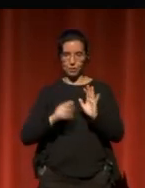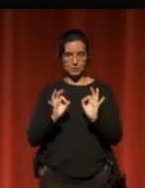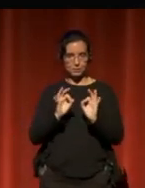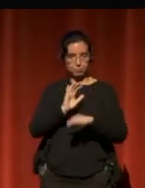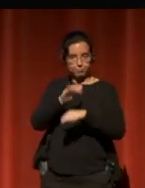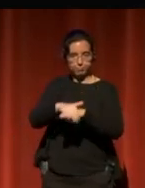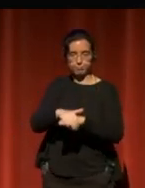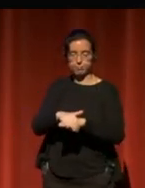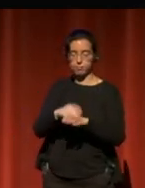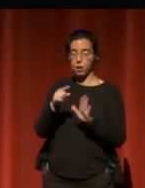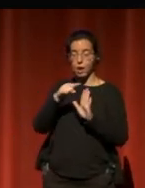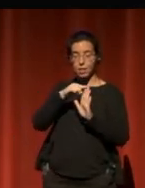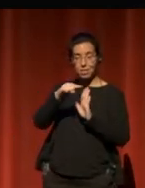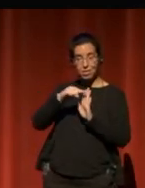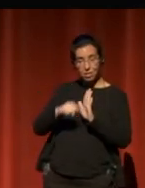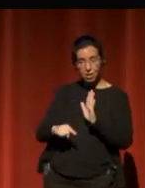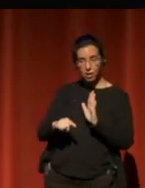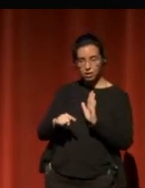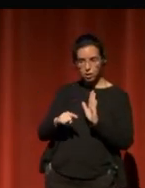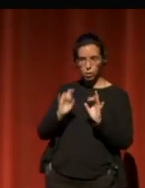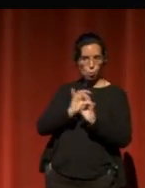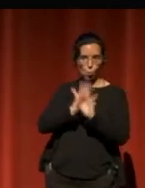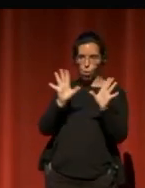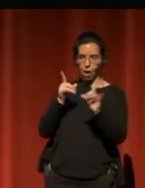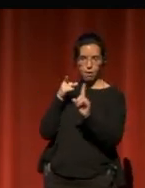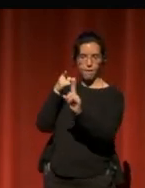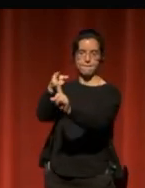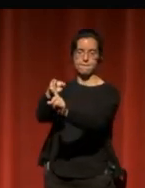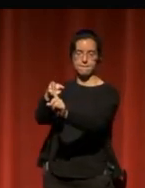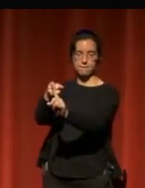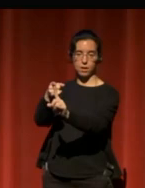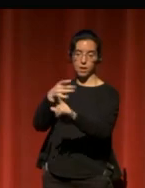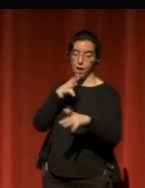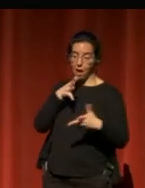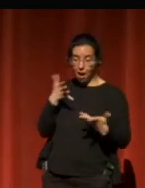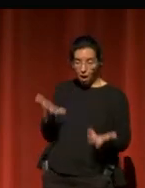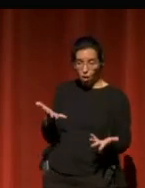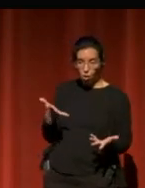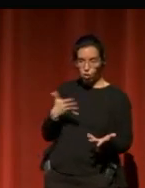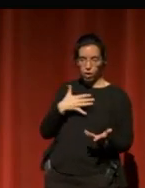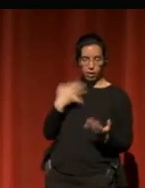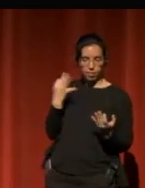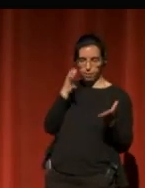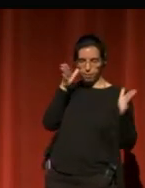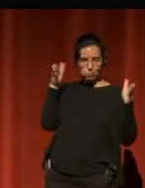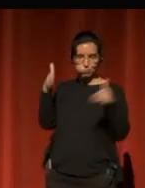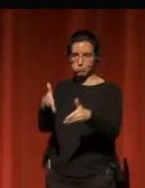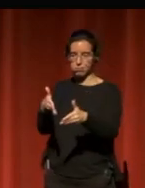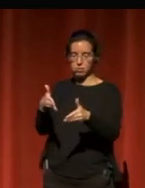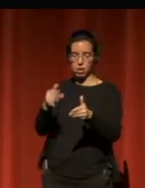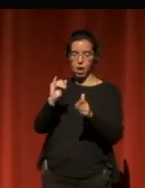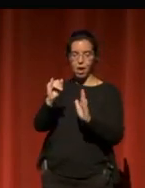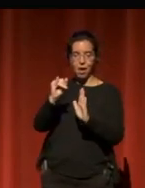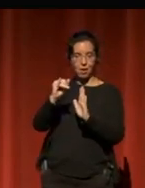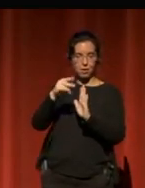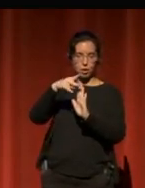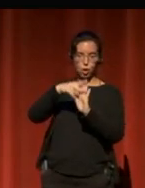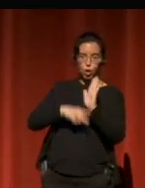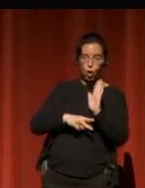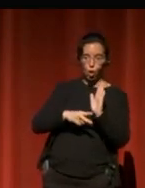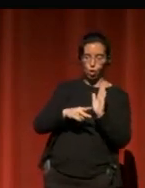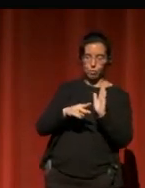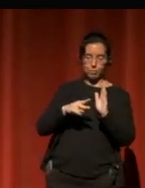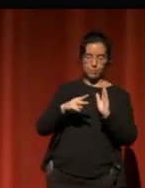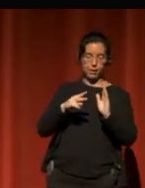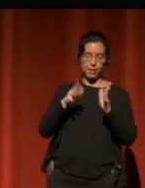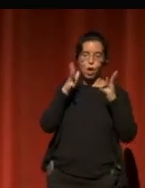Estas directrices dejan muy claro hacia dónde tenemos que ir y es el momento de abordarlo. Tenemos ese marco del Consejo de Cooperación